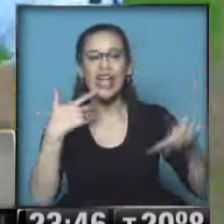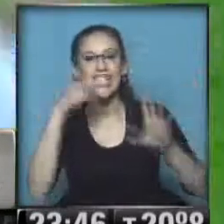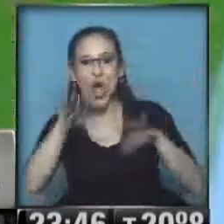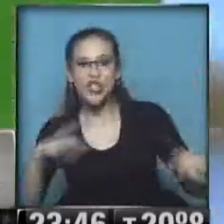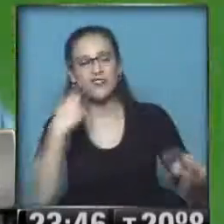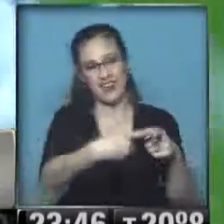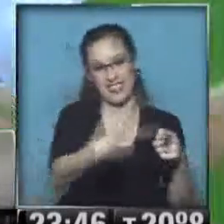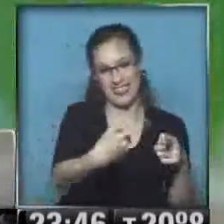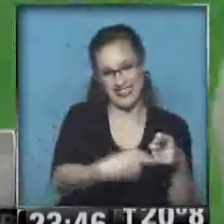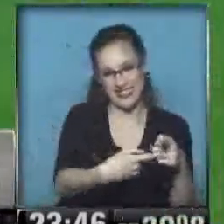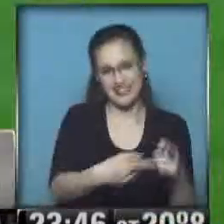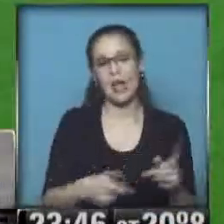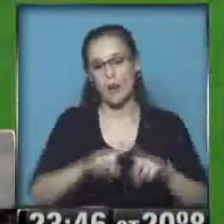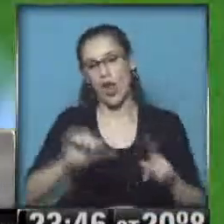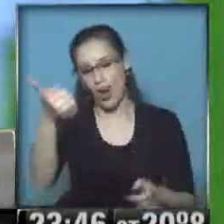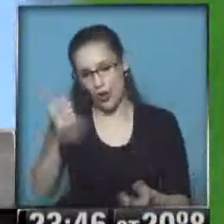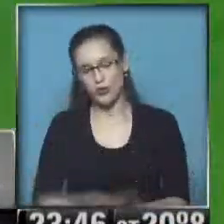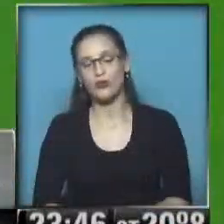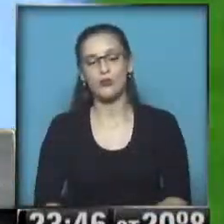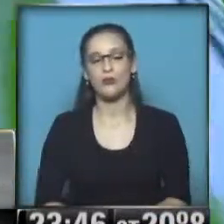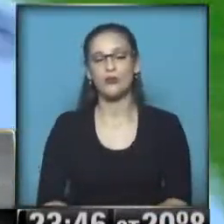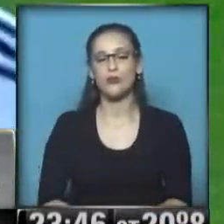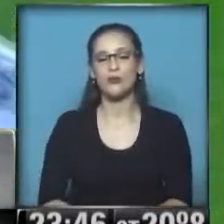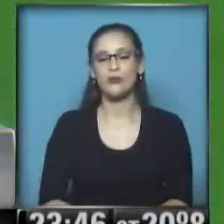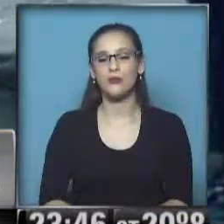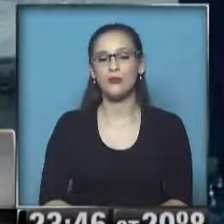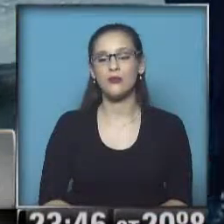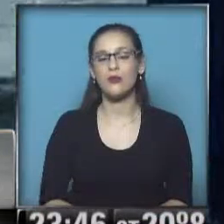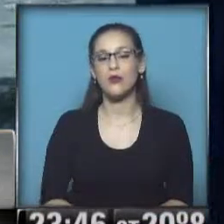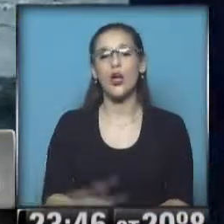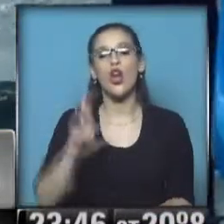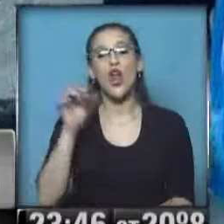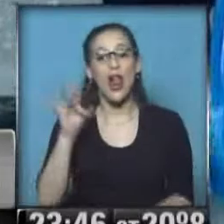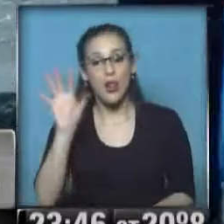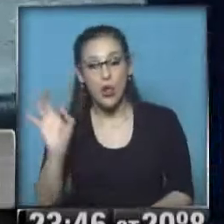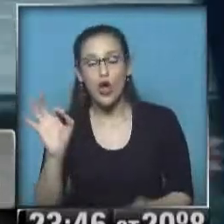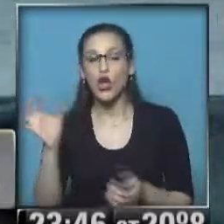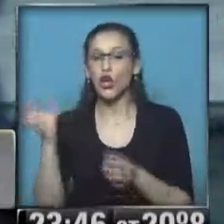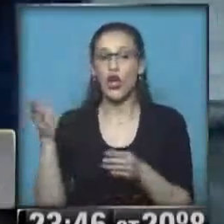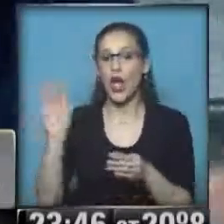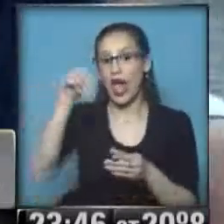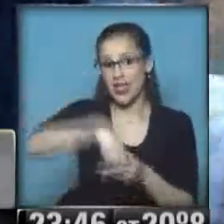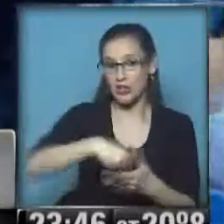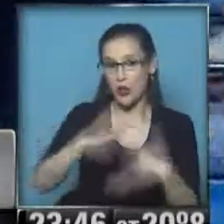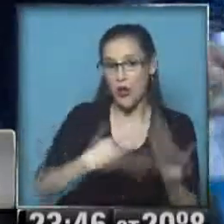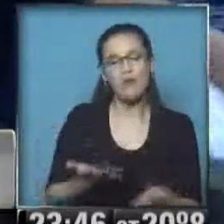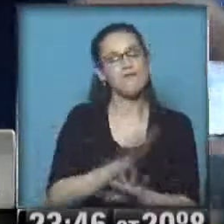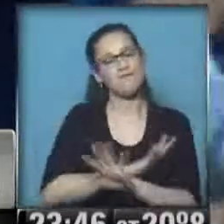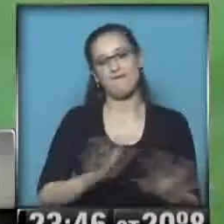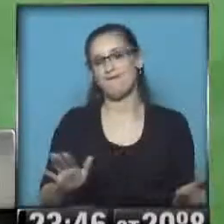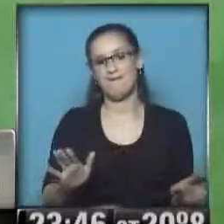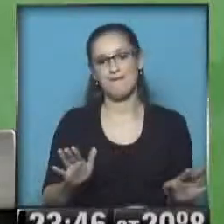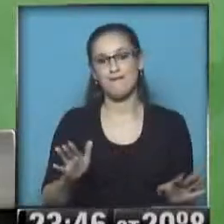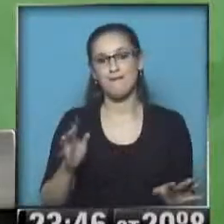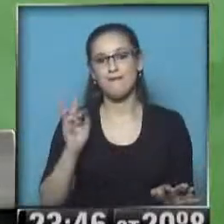la flamante incorporación y muy cara del Real Madrid. Después entraba Cristiano Ronaldo, pero nada podía hacer de esta forma el equipo del Cholo. Fíjense cómo lo